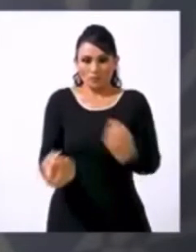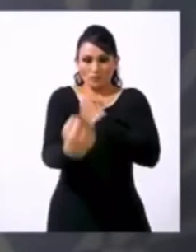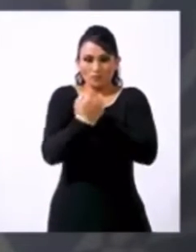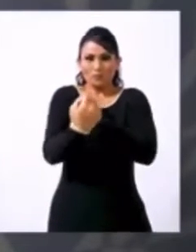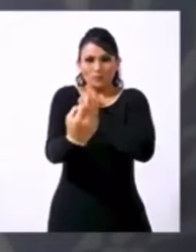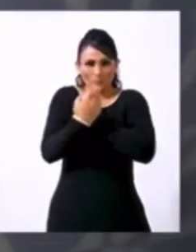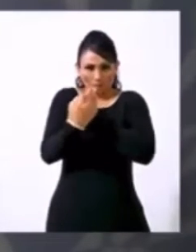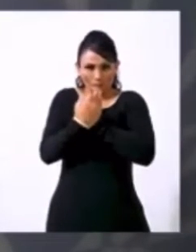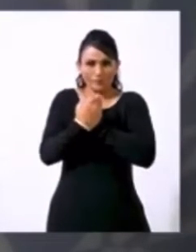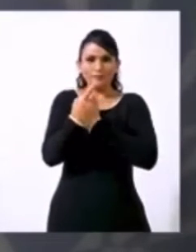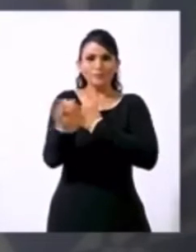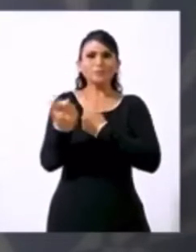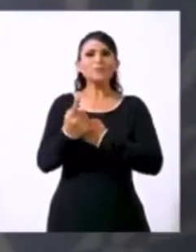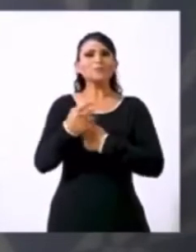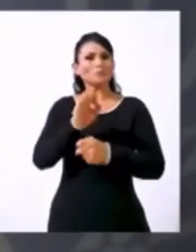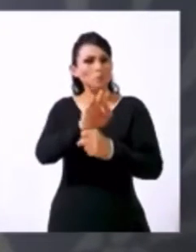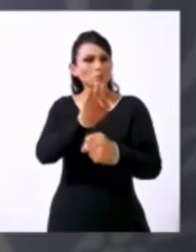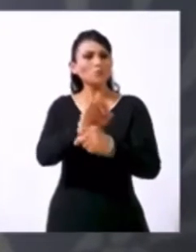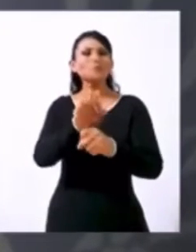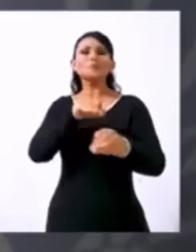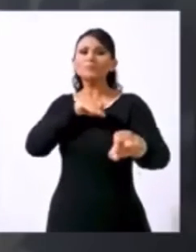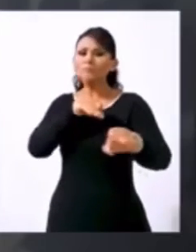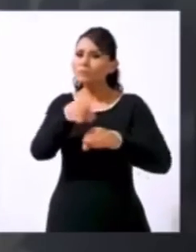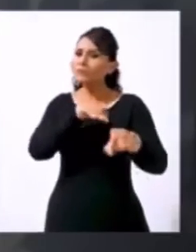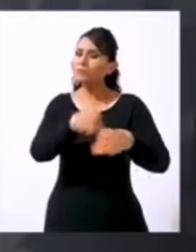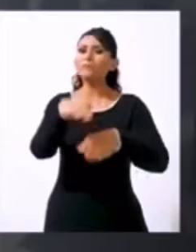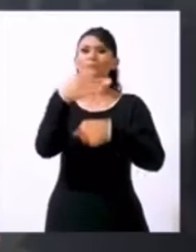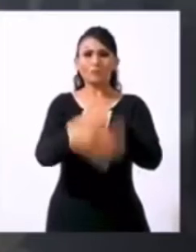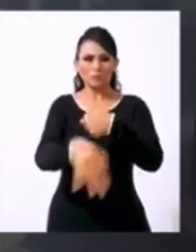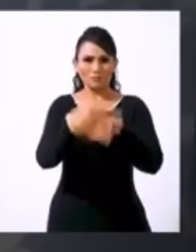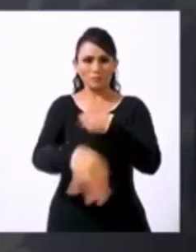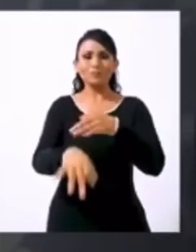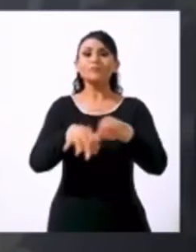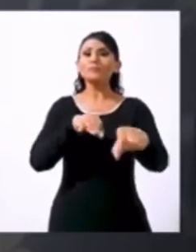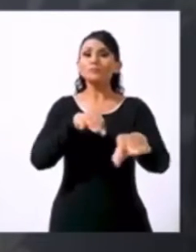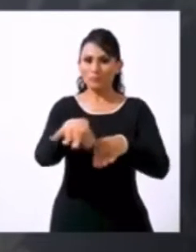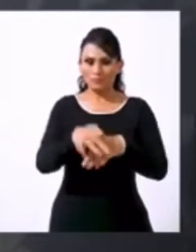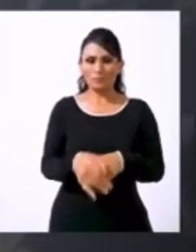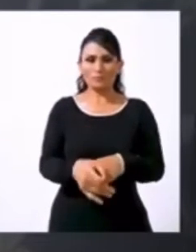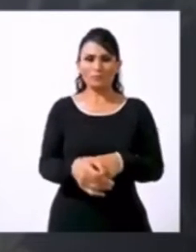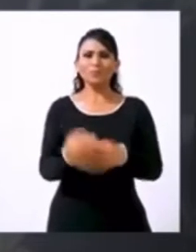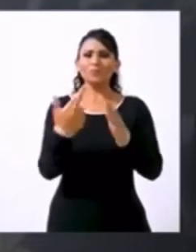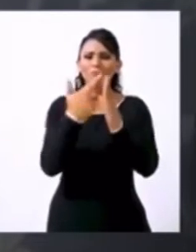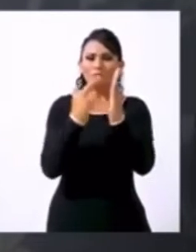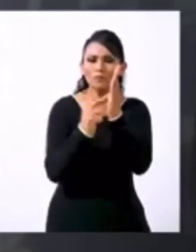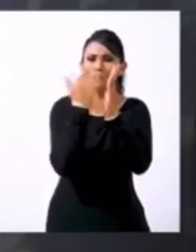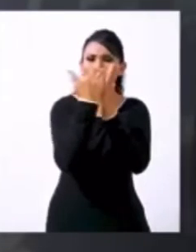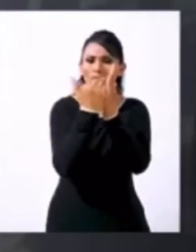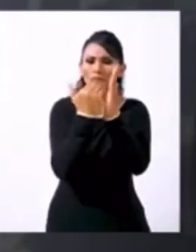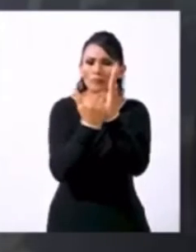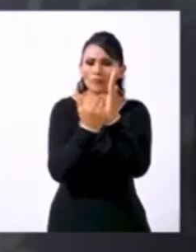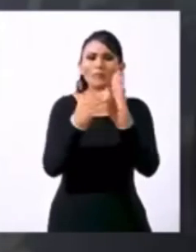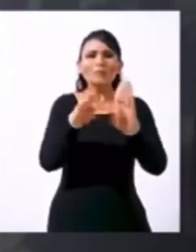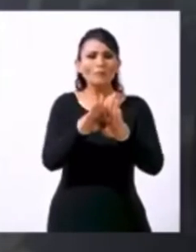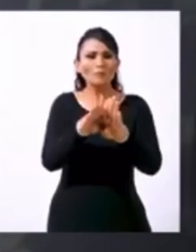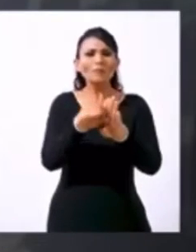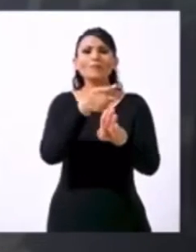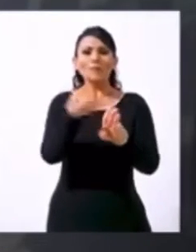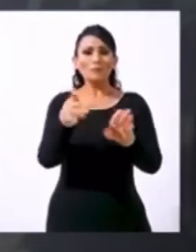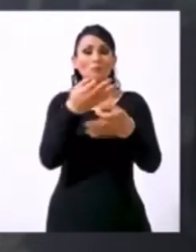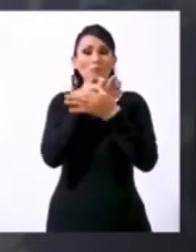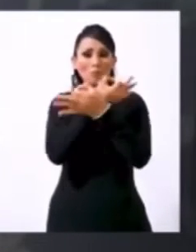este esquema de empleo temporal. Las reglas de operación ya están publicadas. La